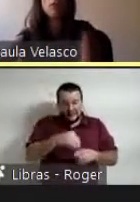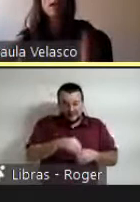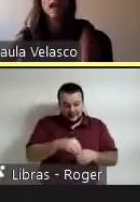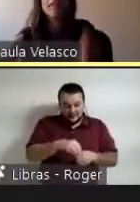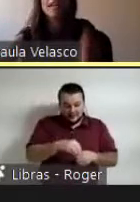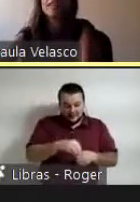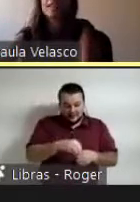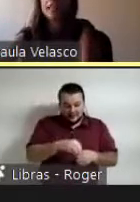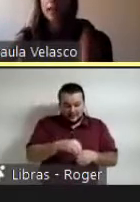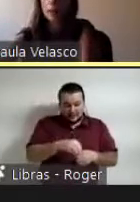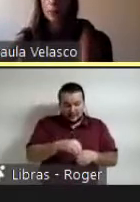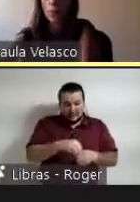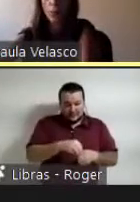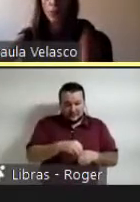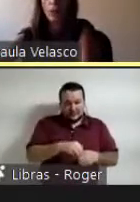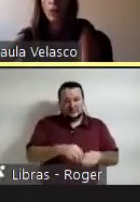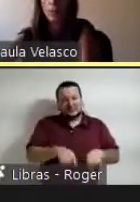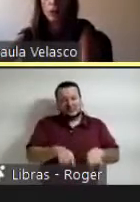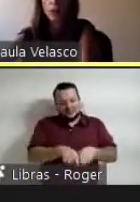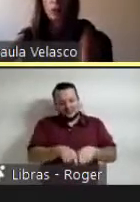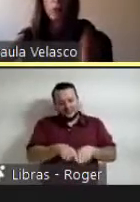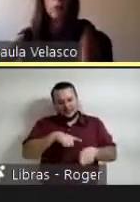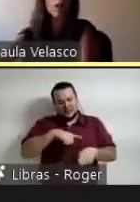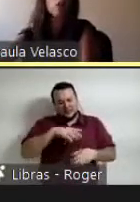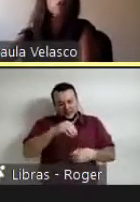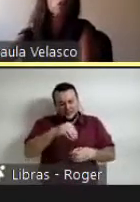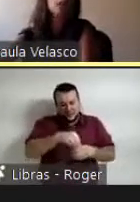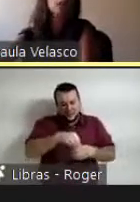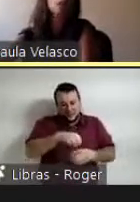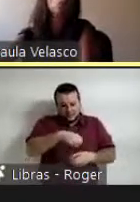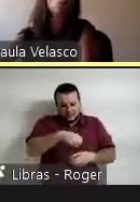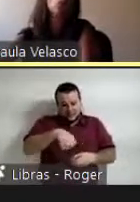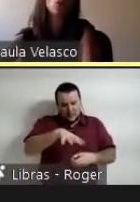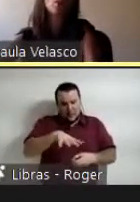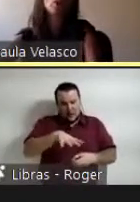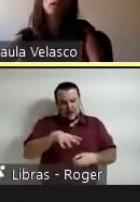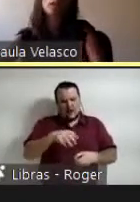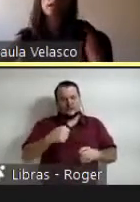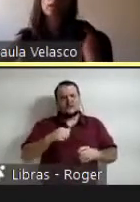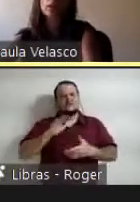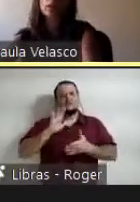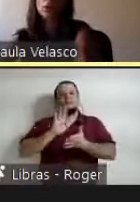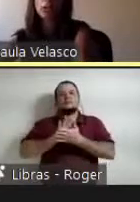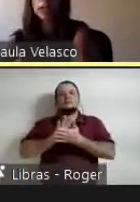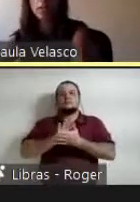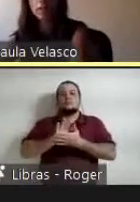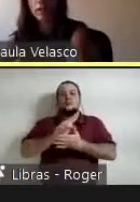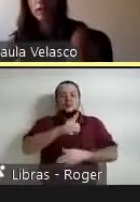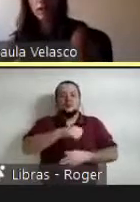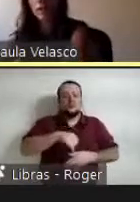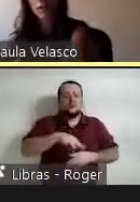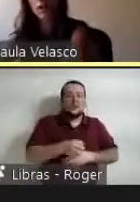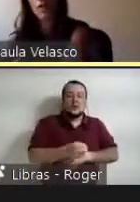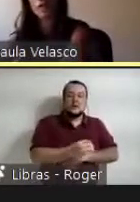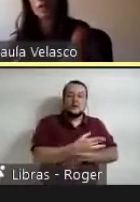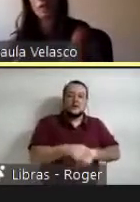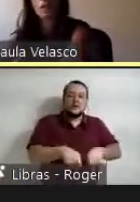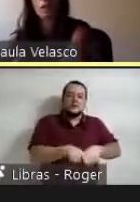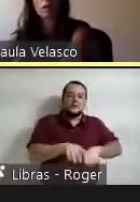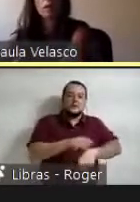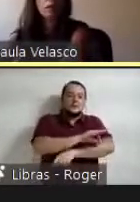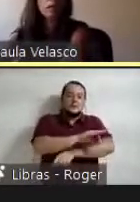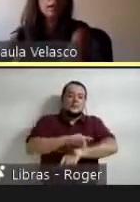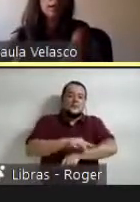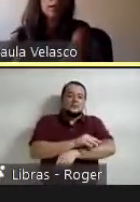donde había libertad para proponer un espacio contemporáneo y una arquitectura autónoma en relación con el edificio